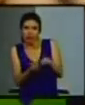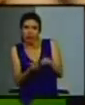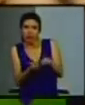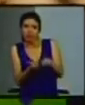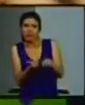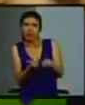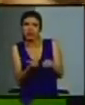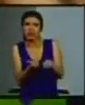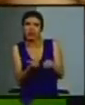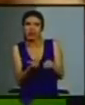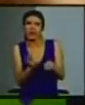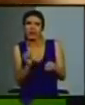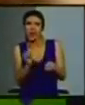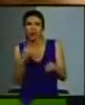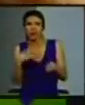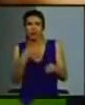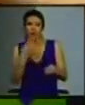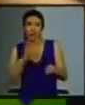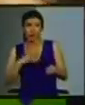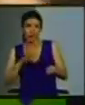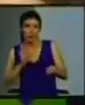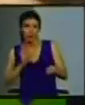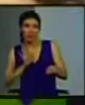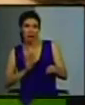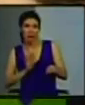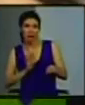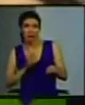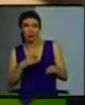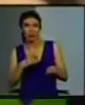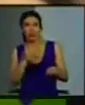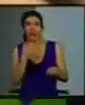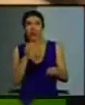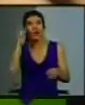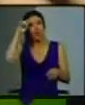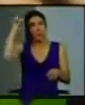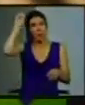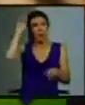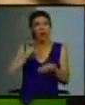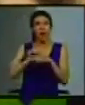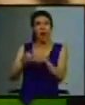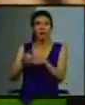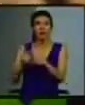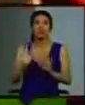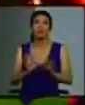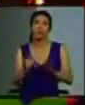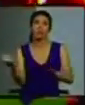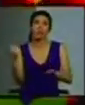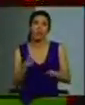que lo único que tenía era esperar que llegara el bombero, que llamara y todo eso,